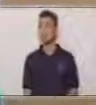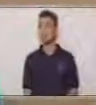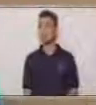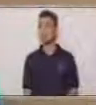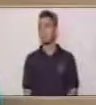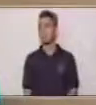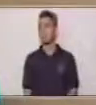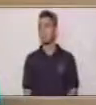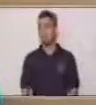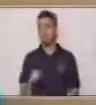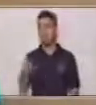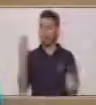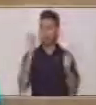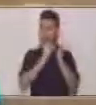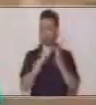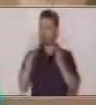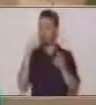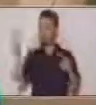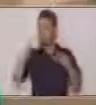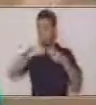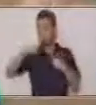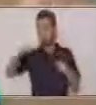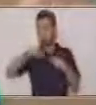nuestro triángulo.